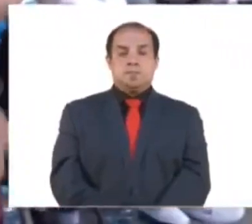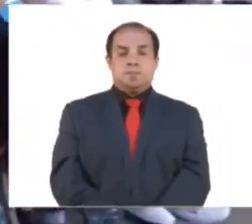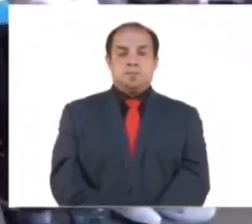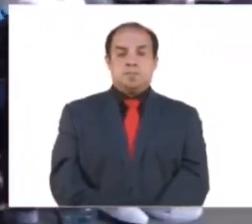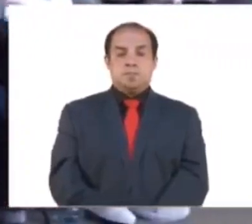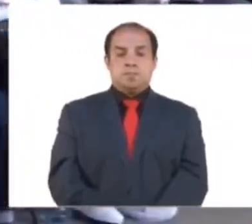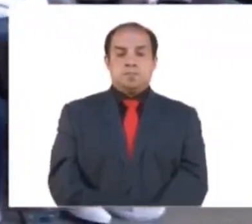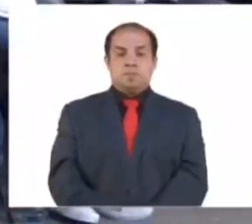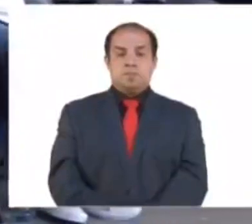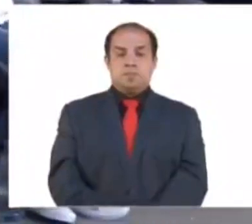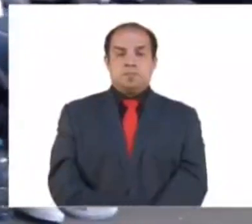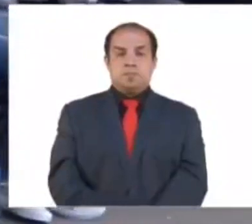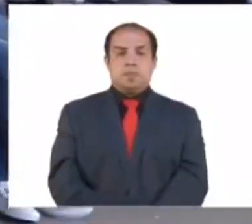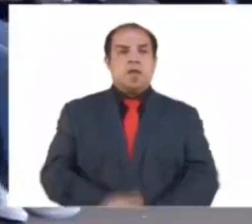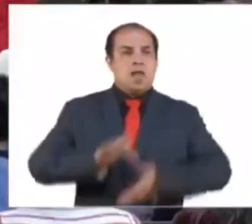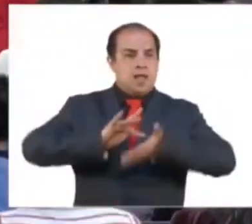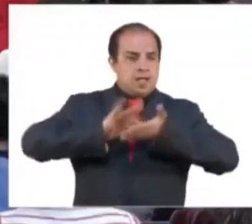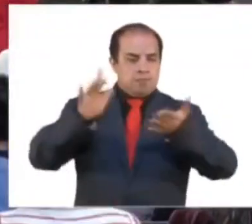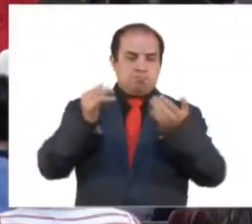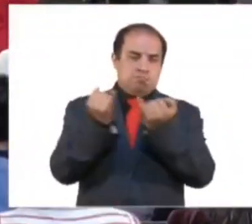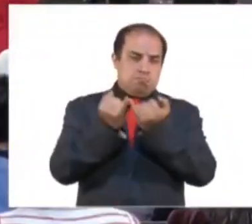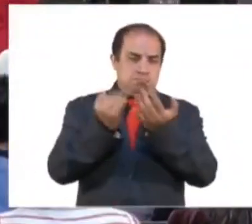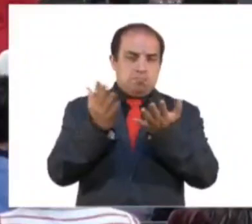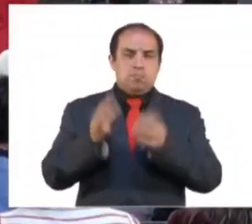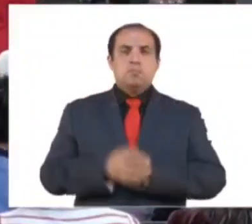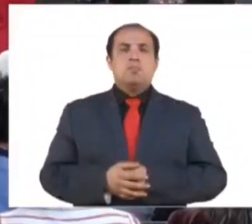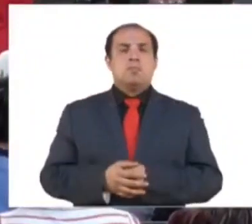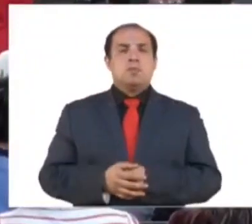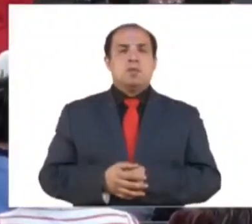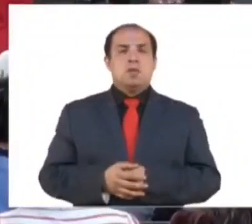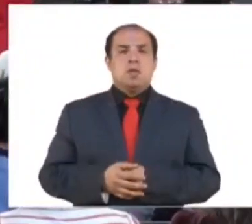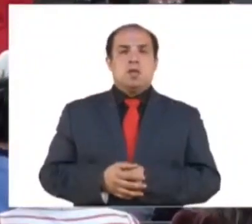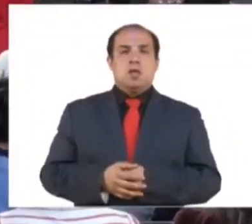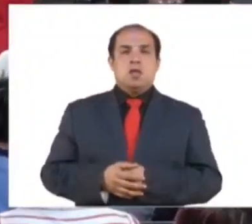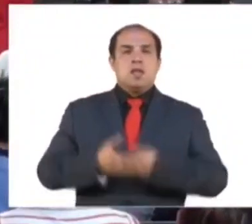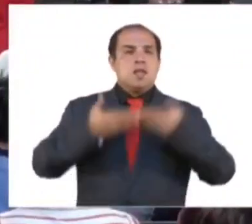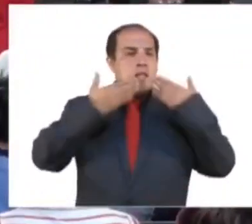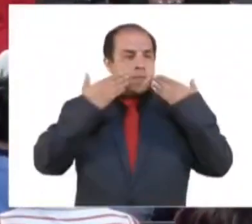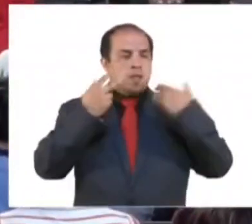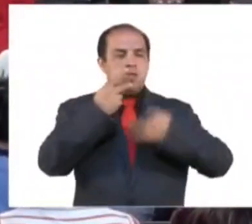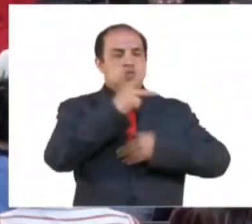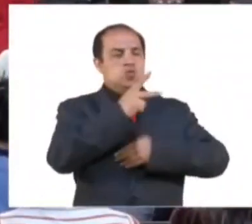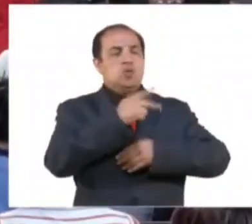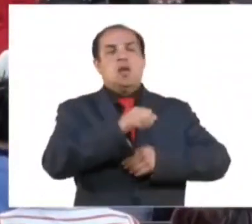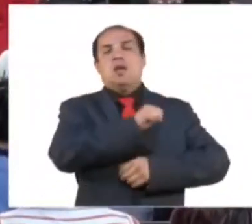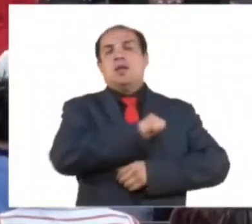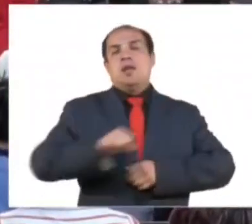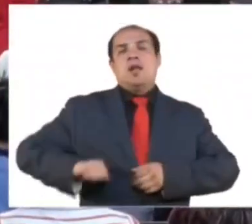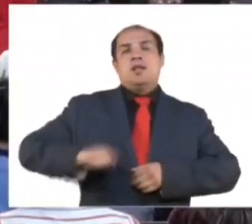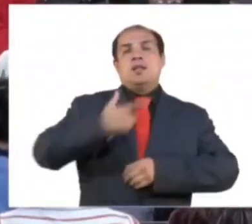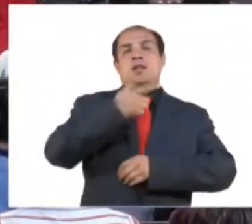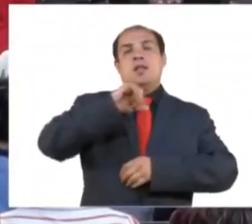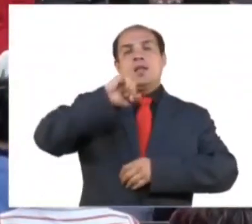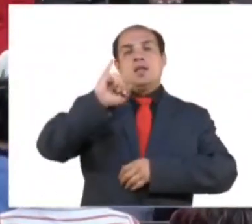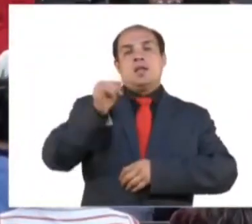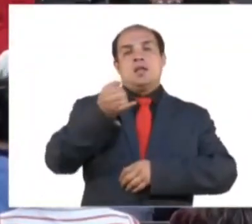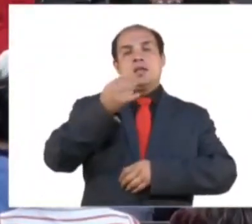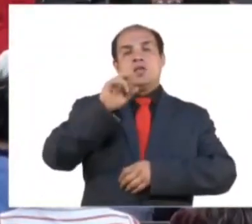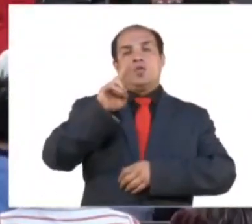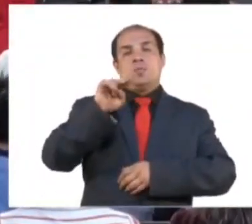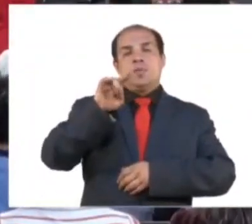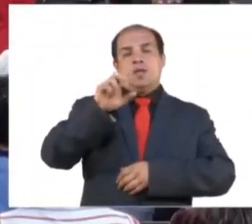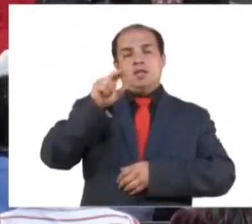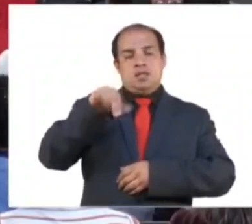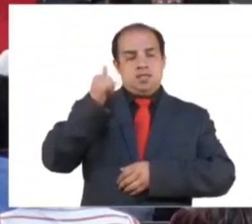Quiero agradecer igualmente la hospitalidad del alcalde Giovanni Gutiérrez, que efectivamente lo conozco desde